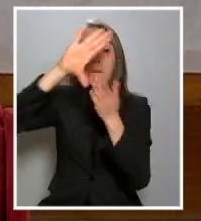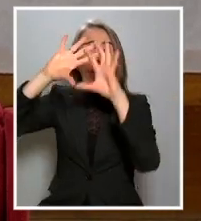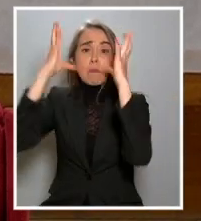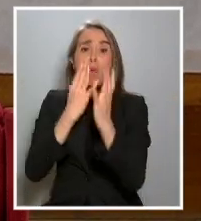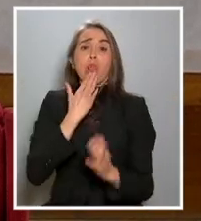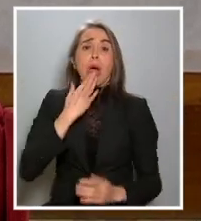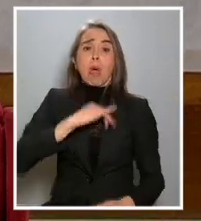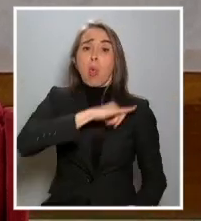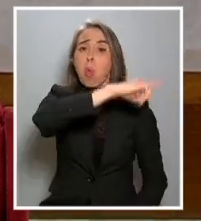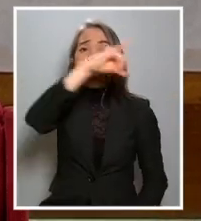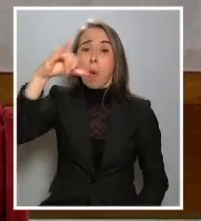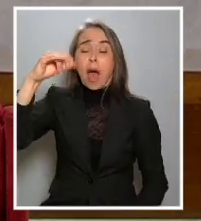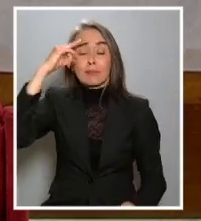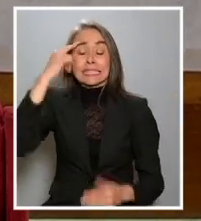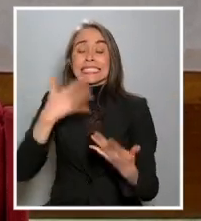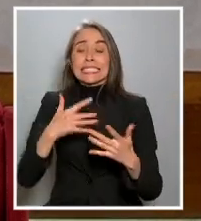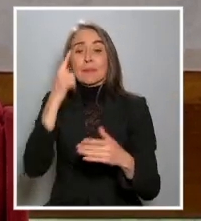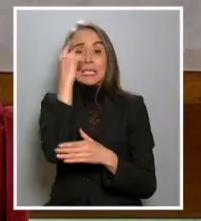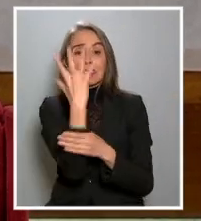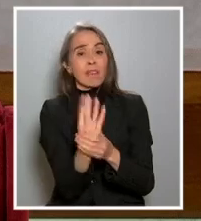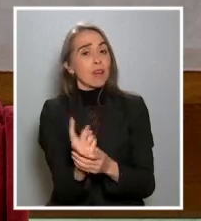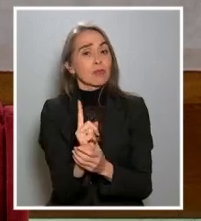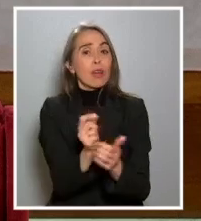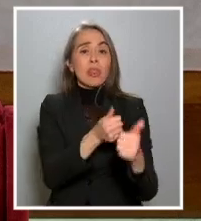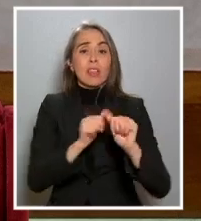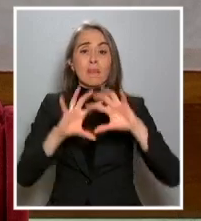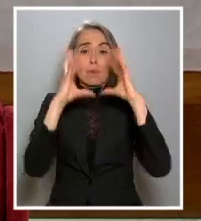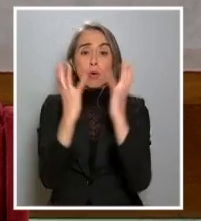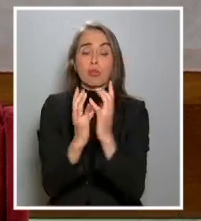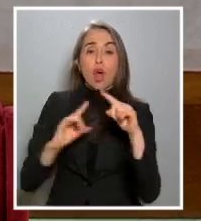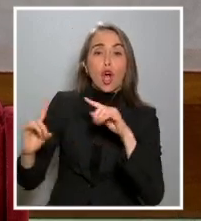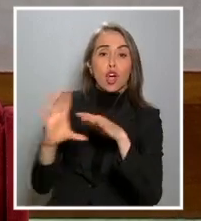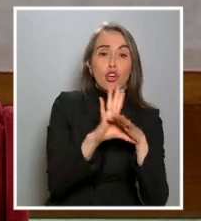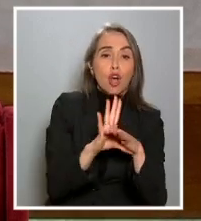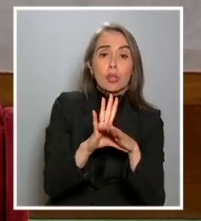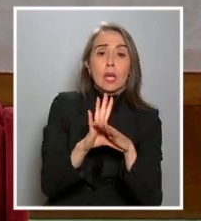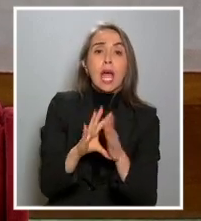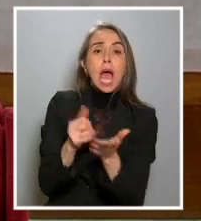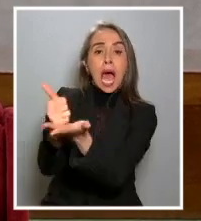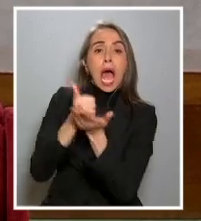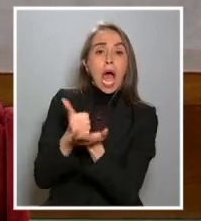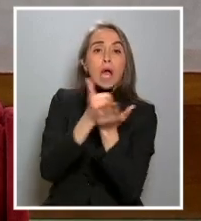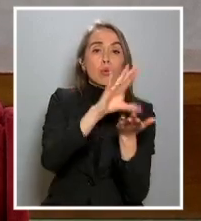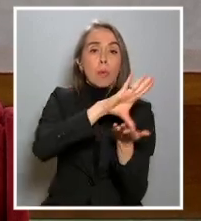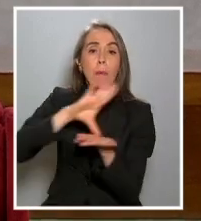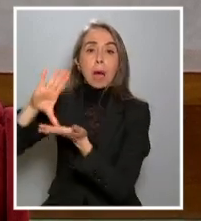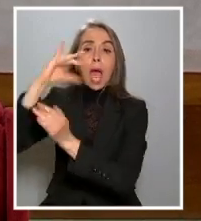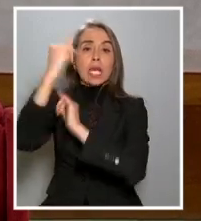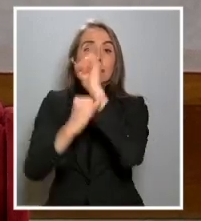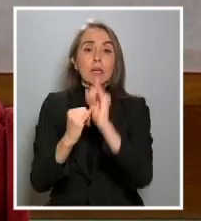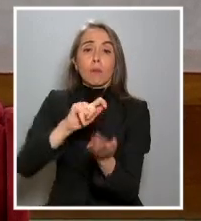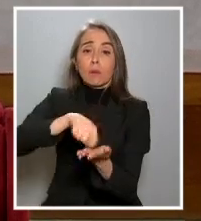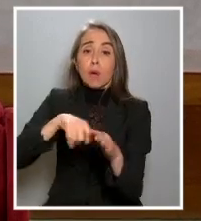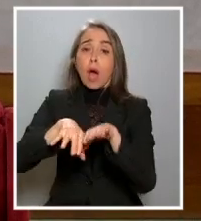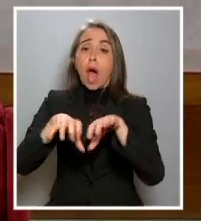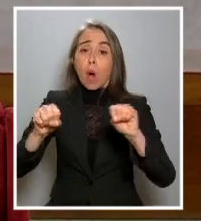desafío global. Y por eso estamos trabajando en mejorar la coordinación y cooperación internacional. Para ello, firmamos acuerdos